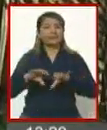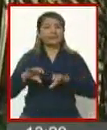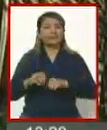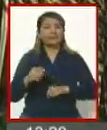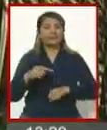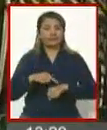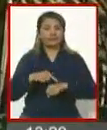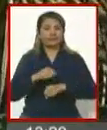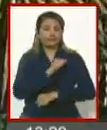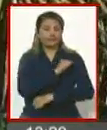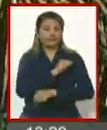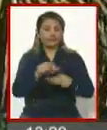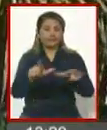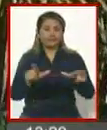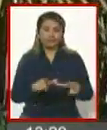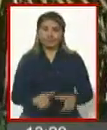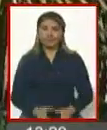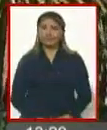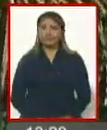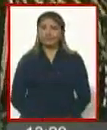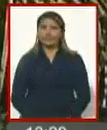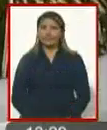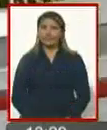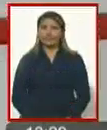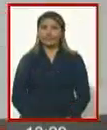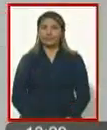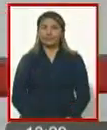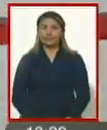estos momentos en aquel lugar.